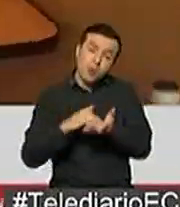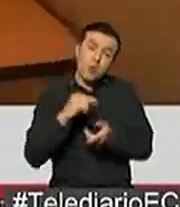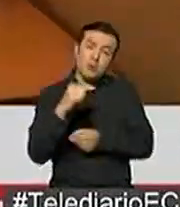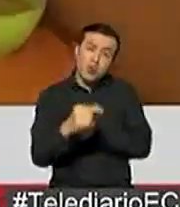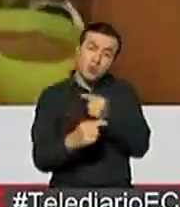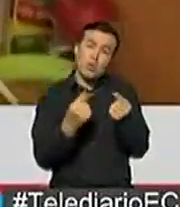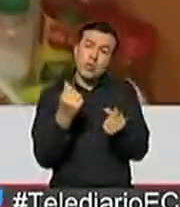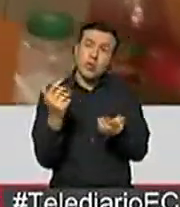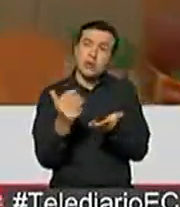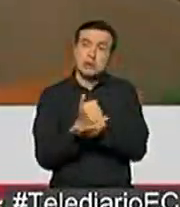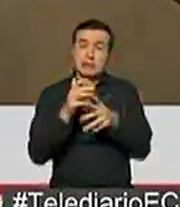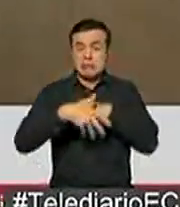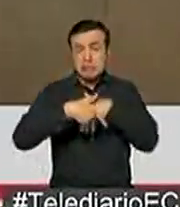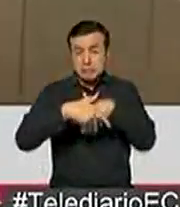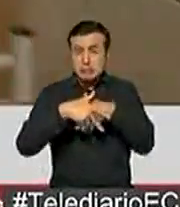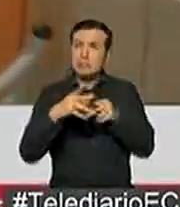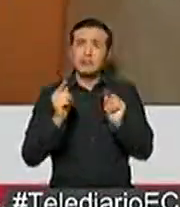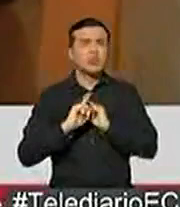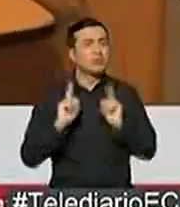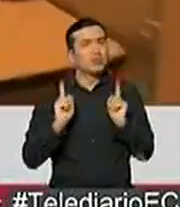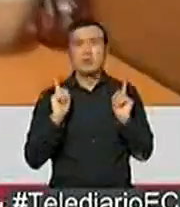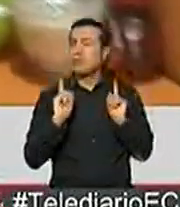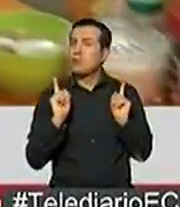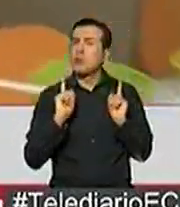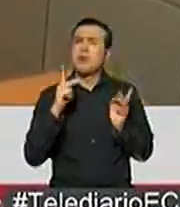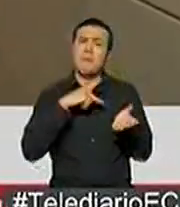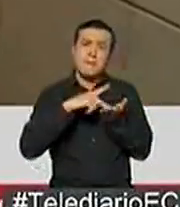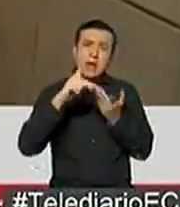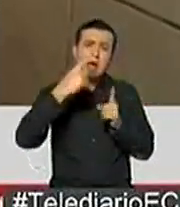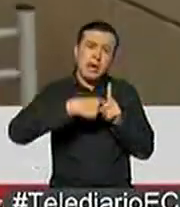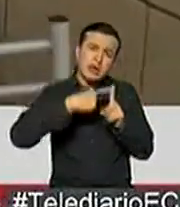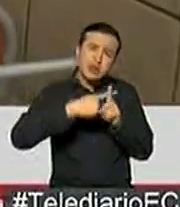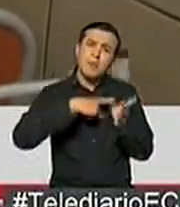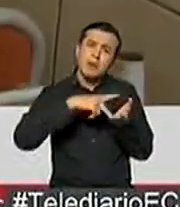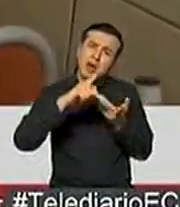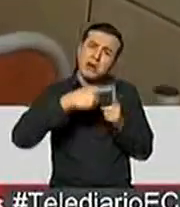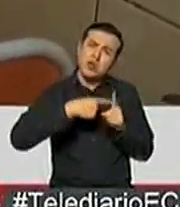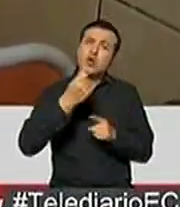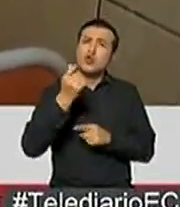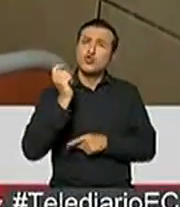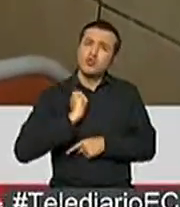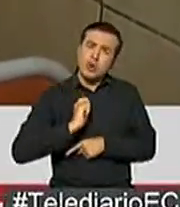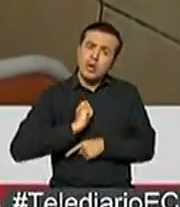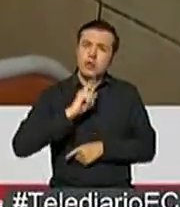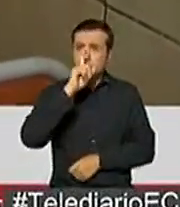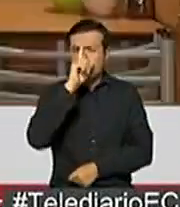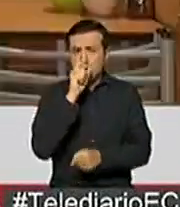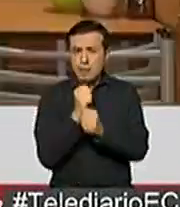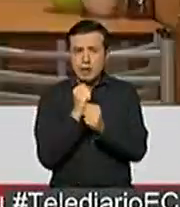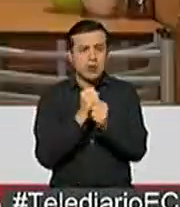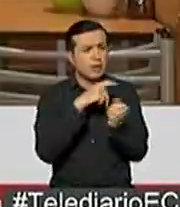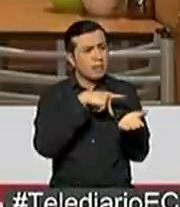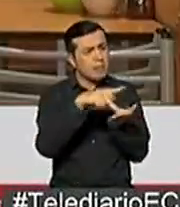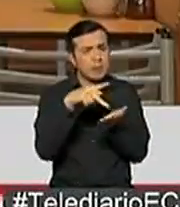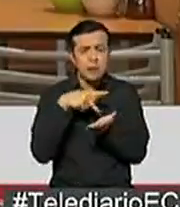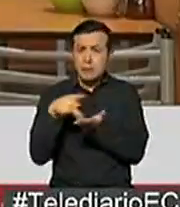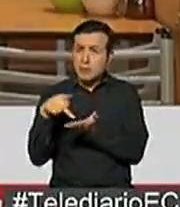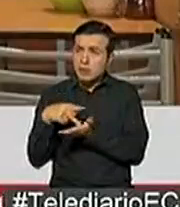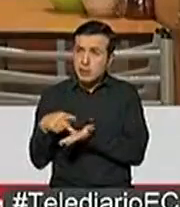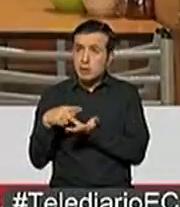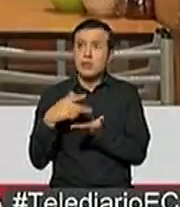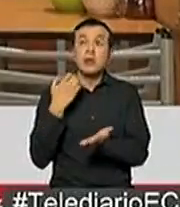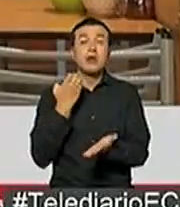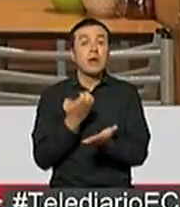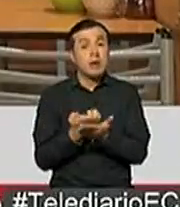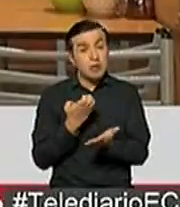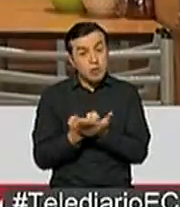más protestas sería fatal pues debe pagar arriendo de local y sueldos de sus tres trabajadores lo que queremos es que la economía